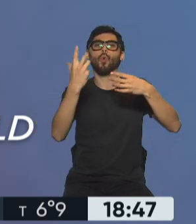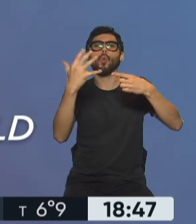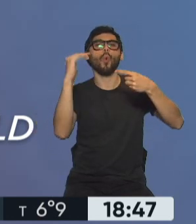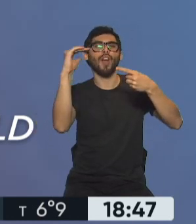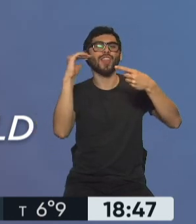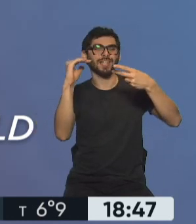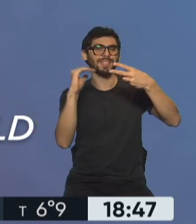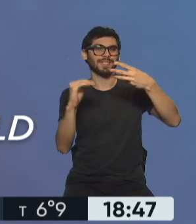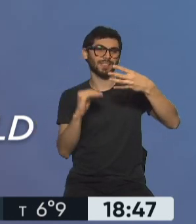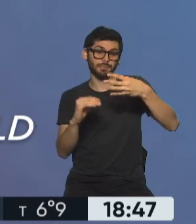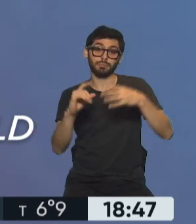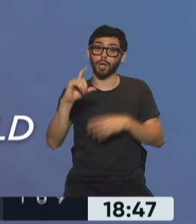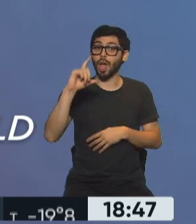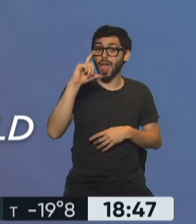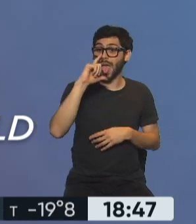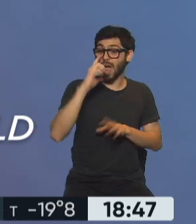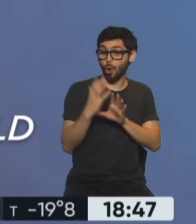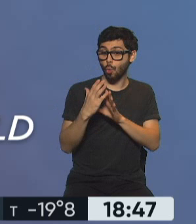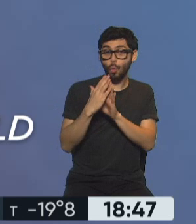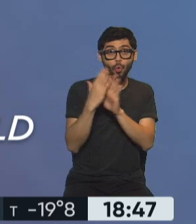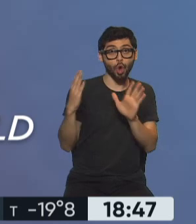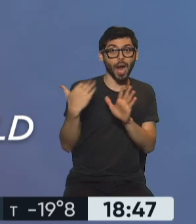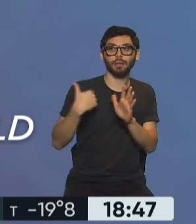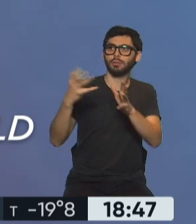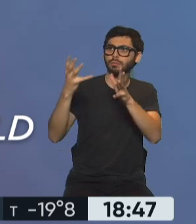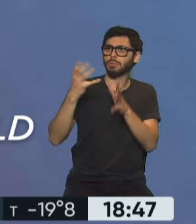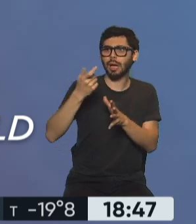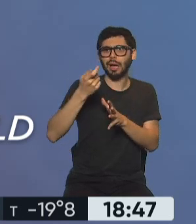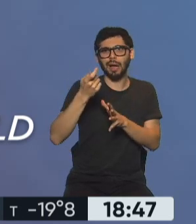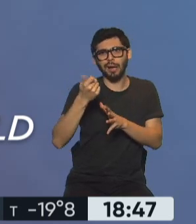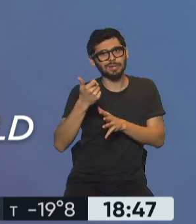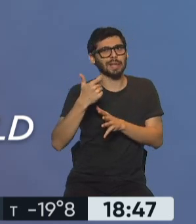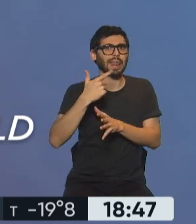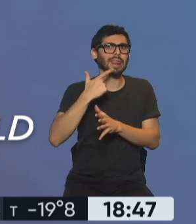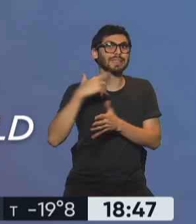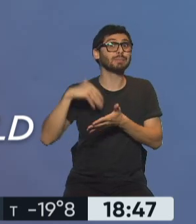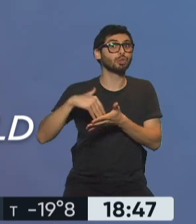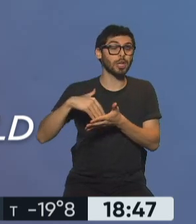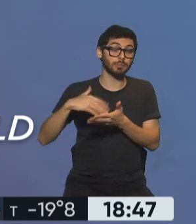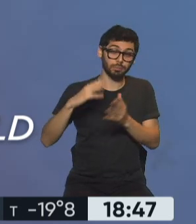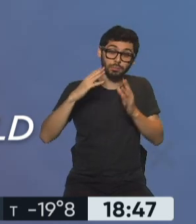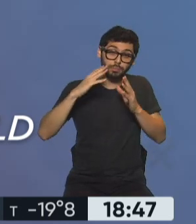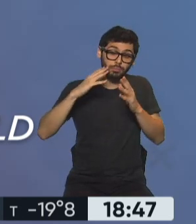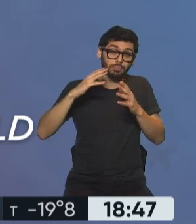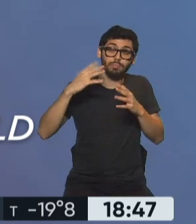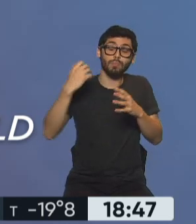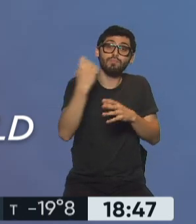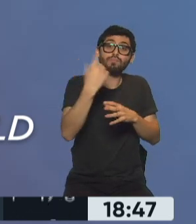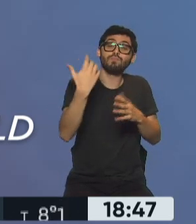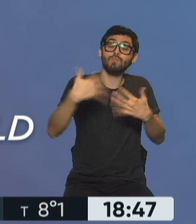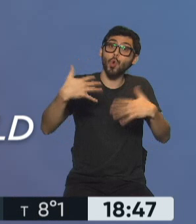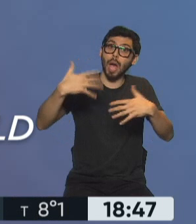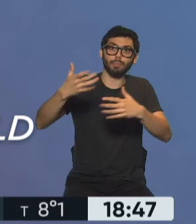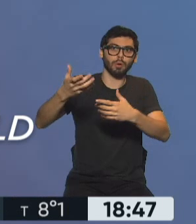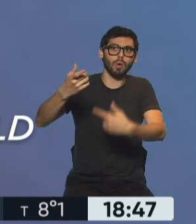las vacunas. En julio, Argentina ha recibido casi 17 millones, se ha acelerado muchísimo, no solamente el ritmo